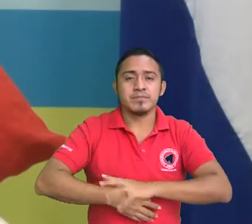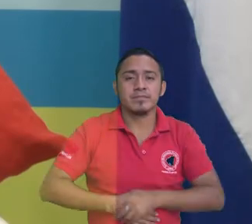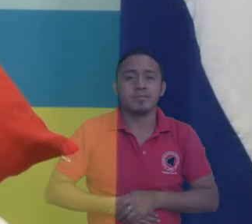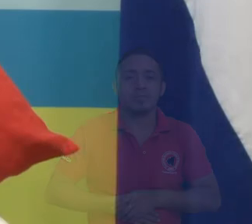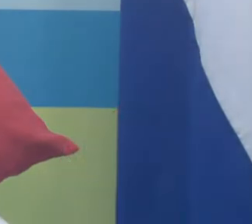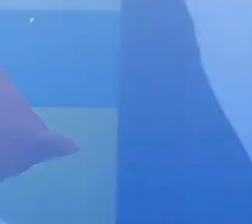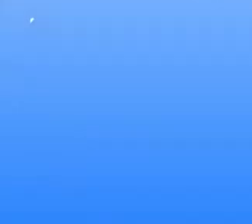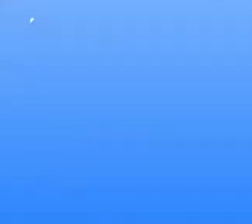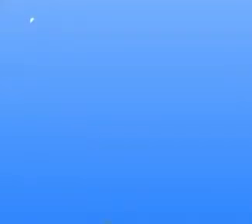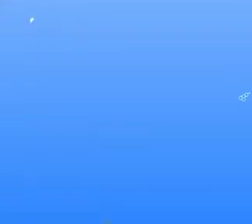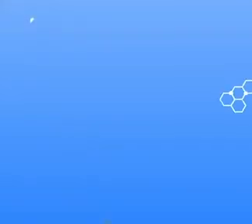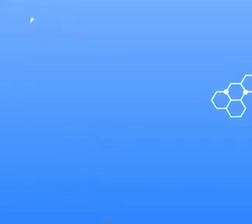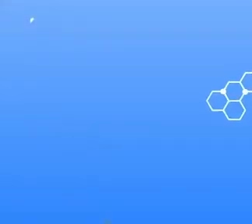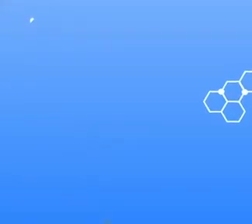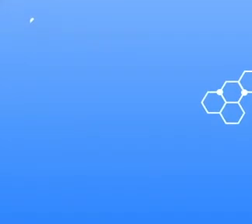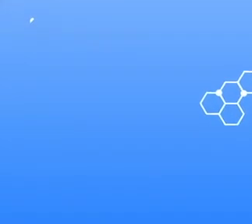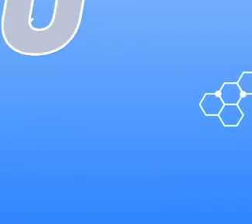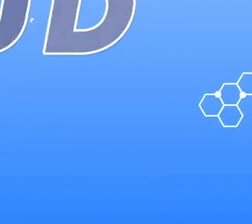regresamos.